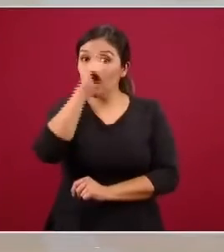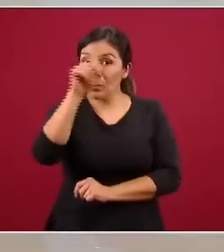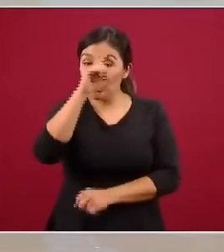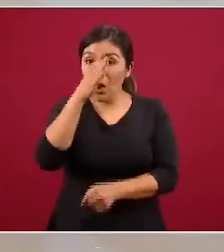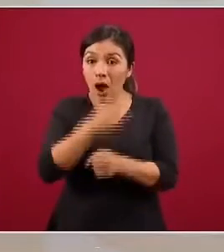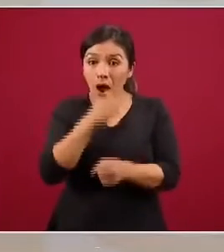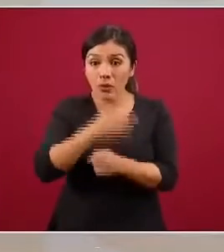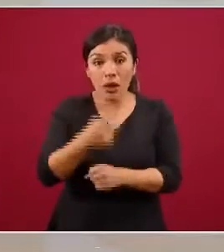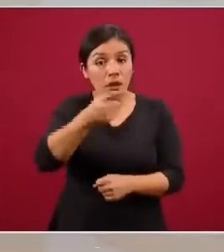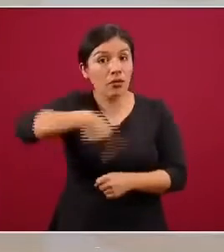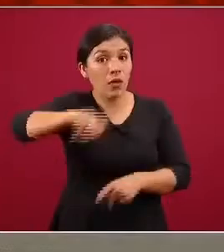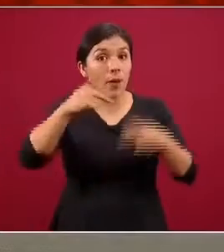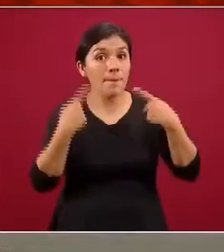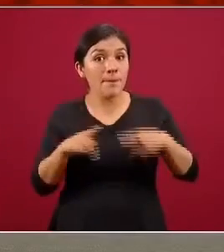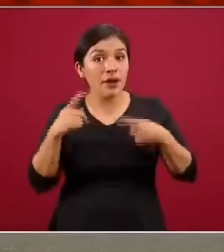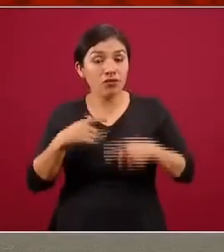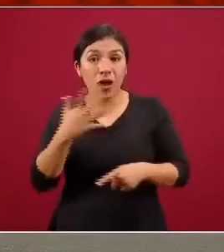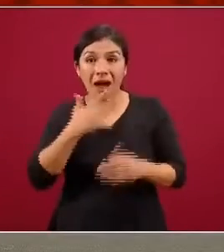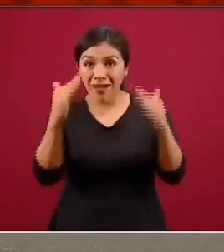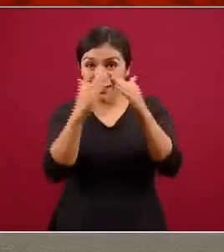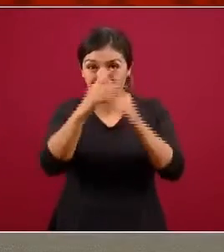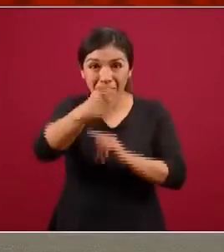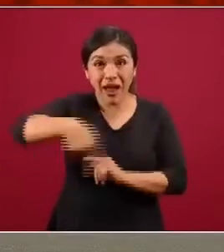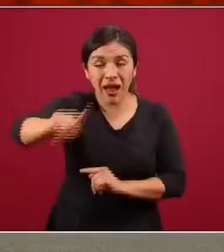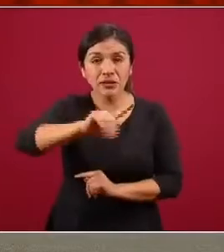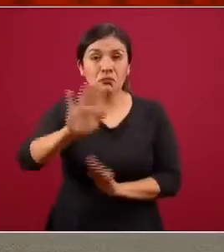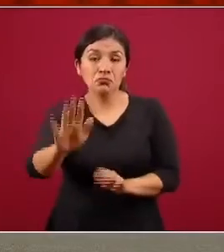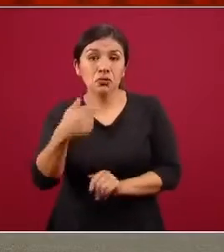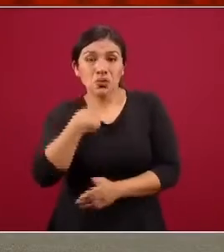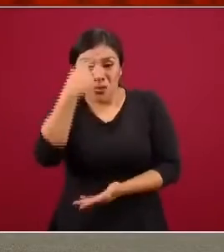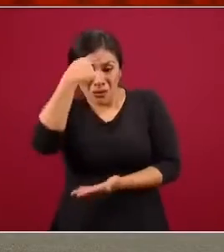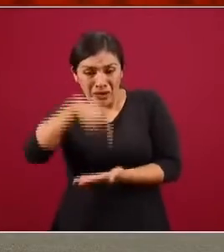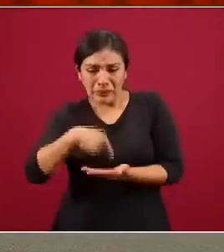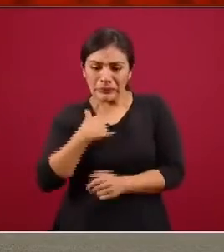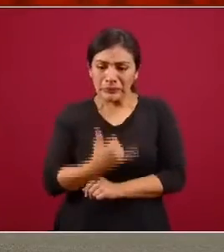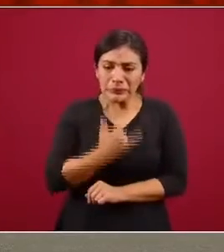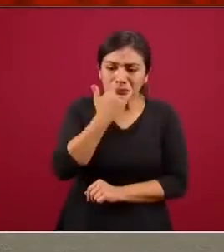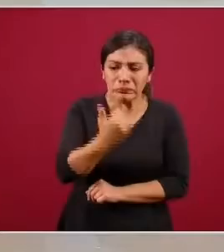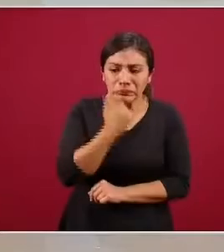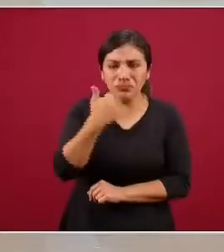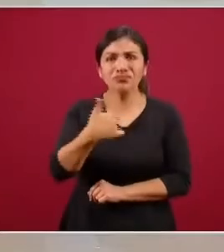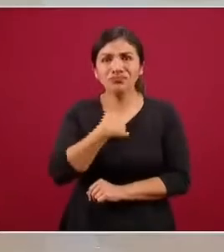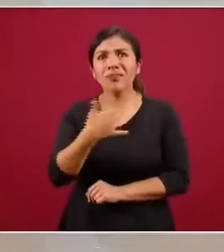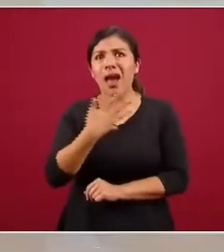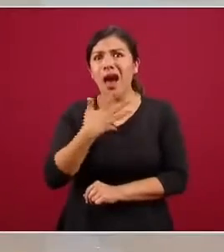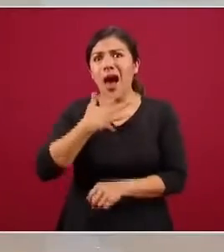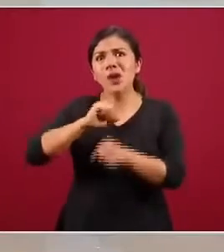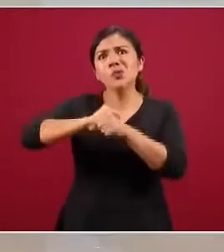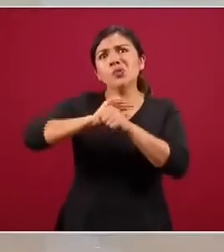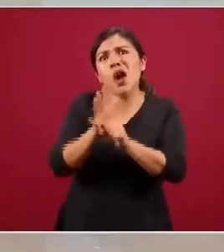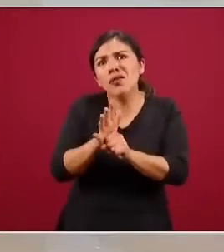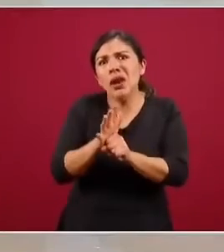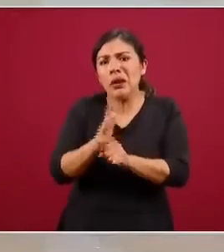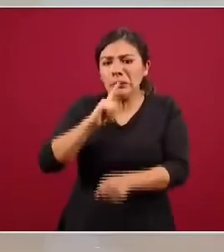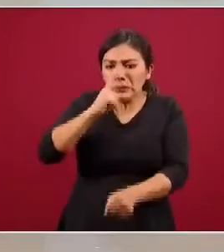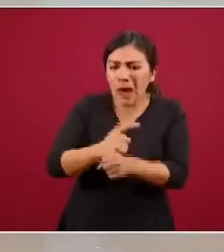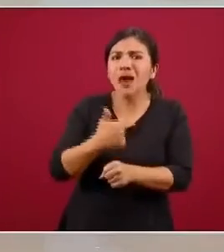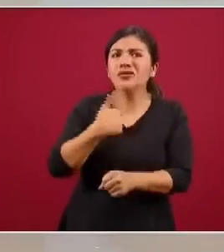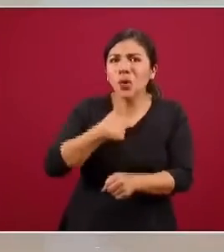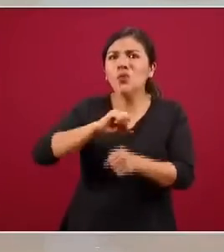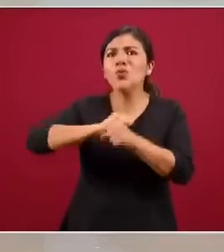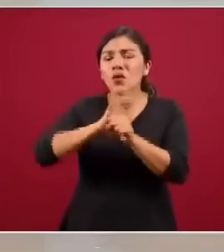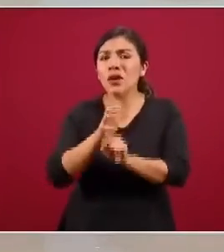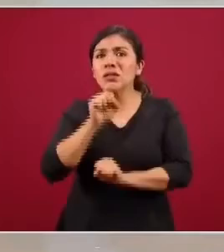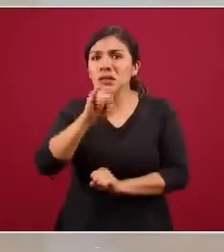recomendación para las personas que están en casa, si yo creo ser un caso sospechoso de COVID o ya me diagnosticaron